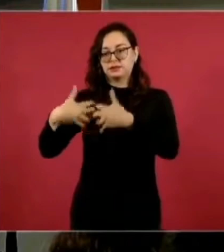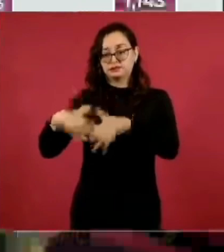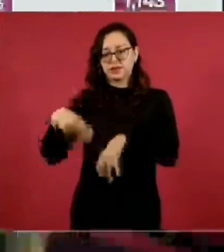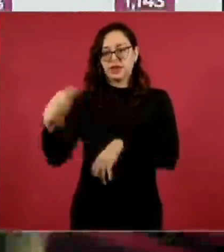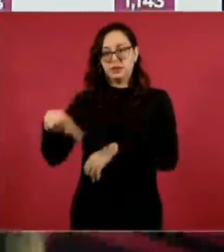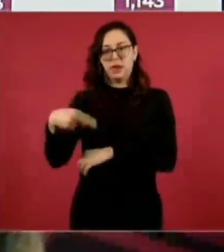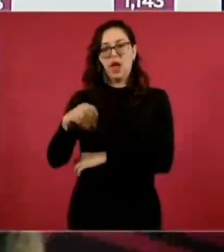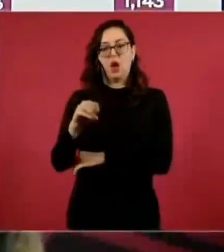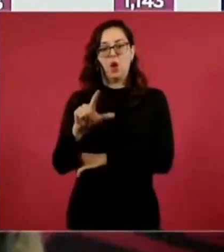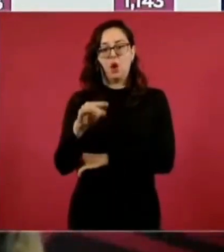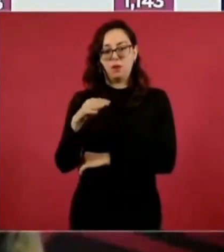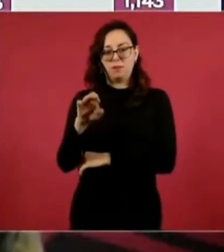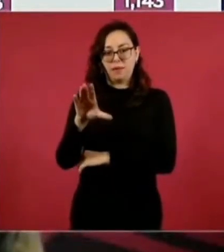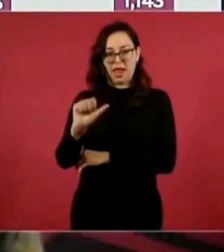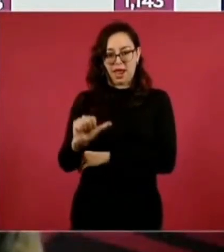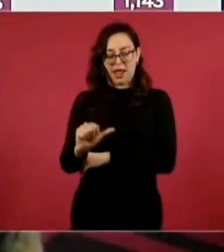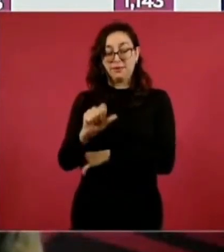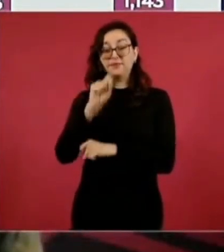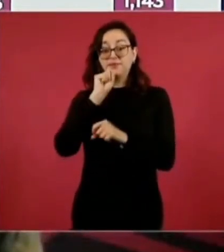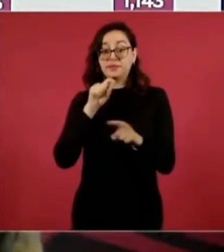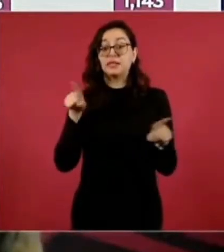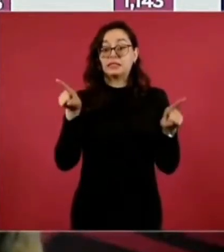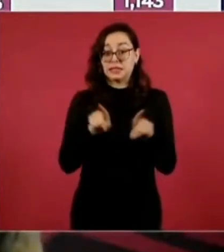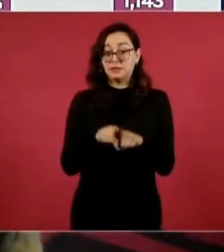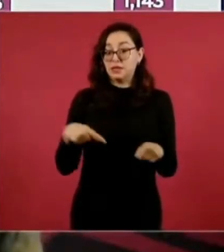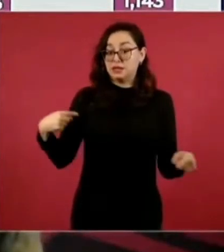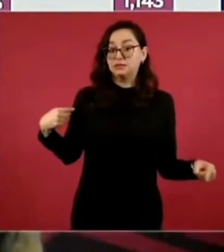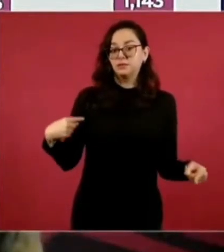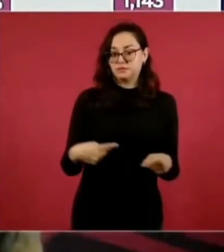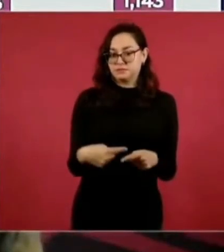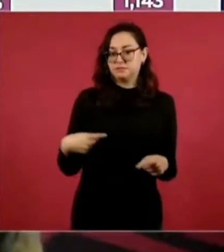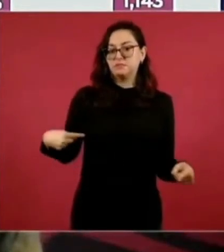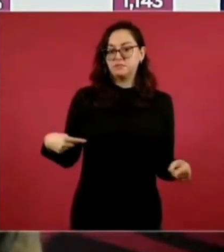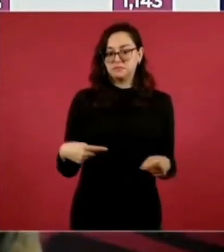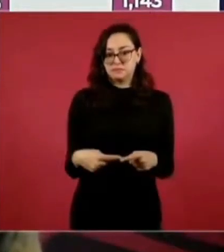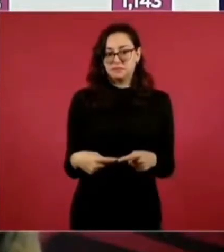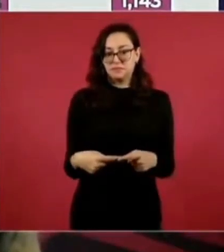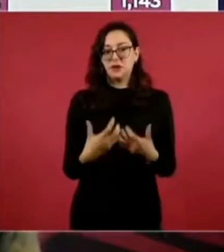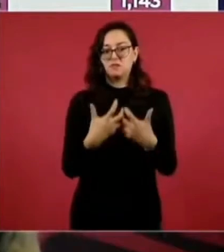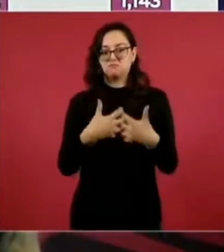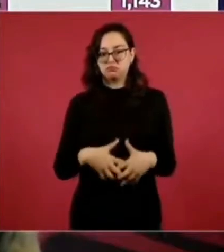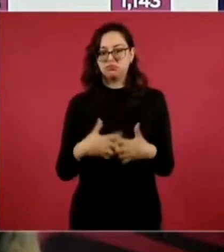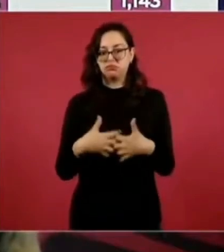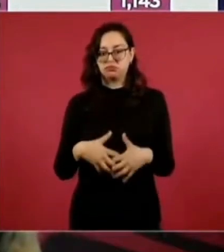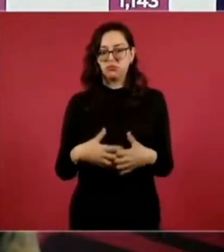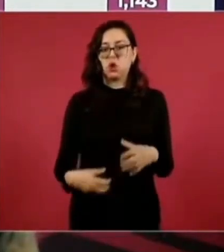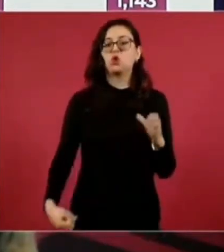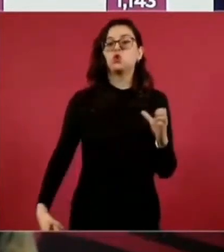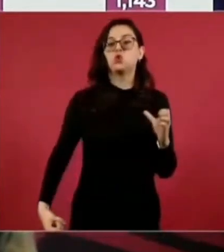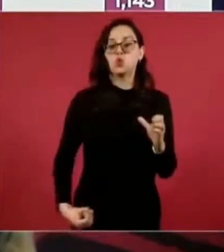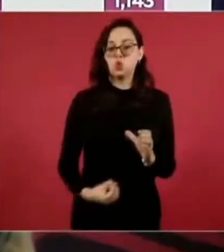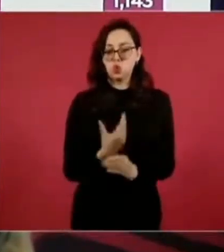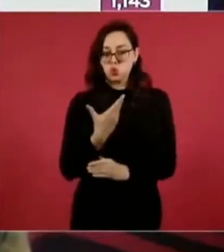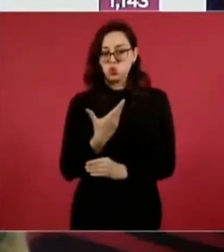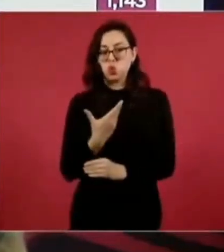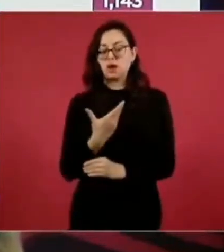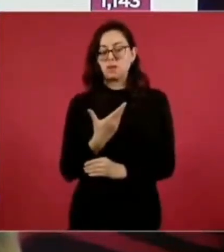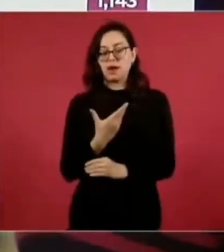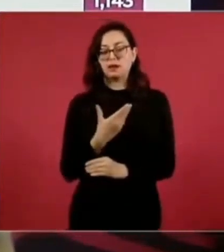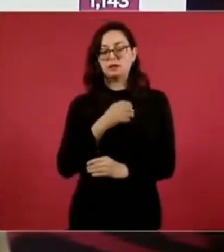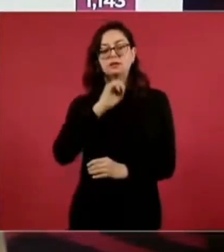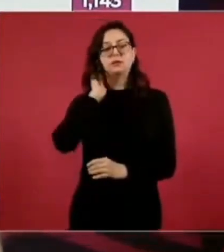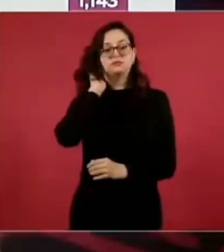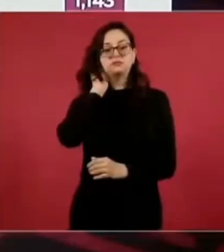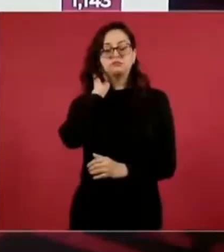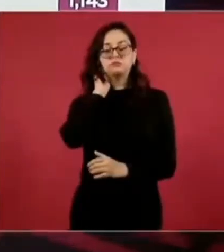incrementar en estos días, porque van a entrar unas plantas en el SNR de 936 a